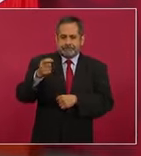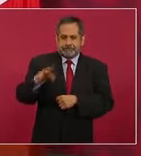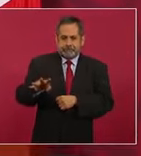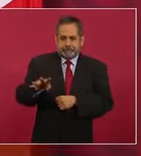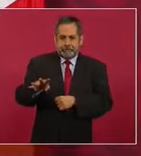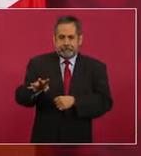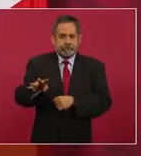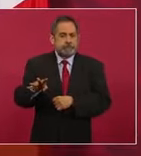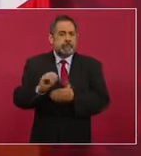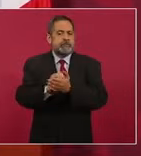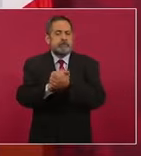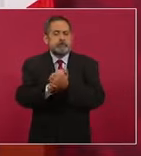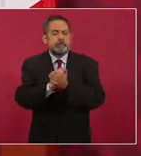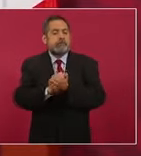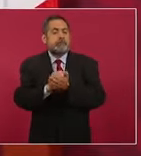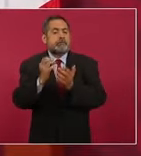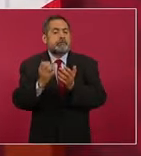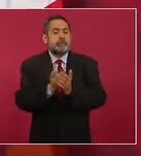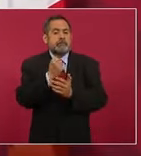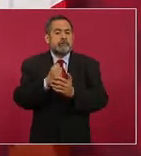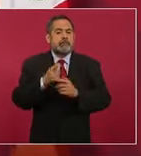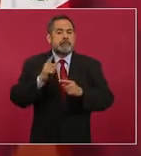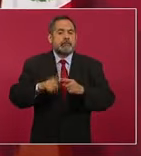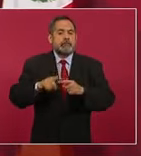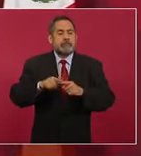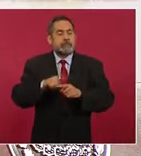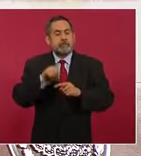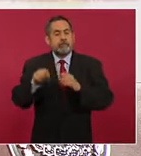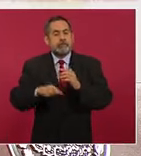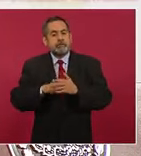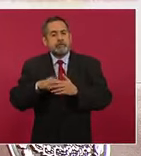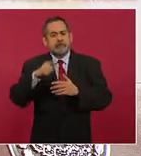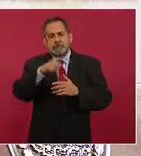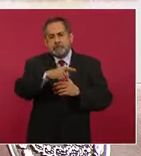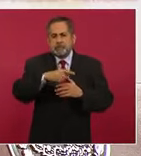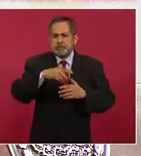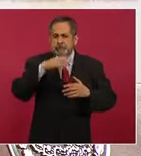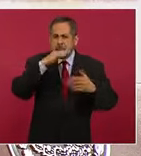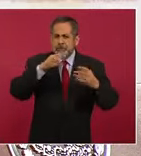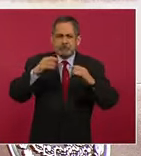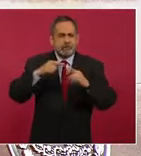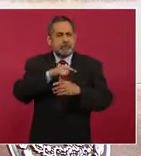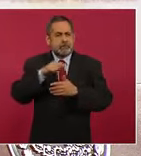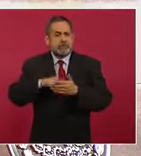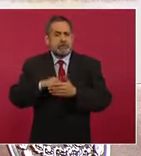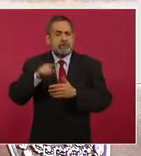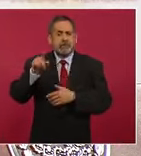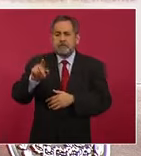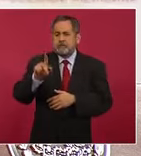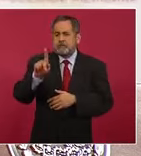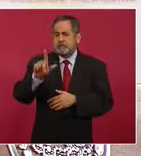va a haber un sorteo de lotes en Playa Espíritu, Sinaloa, y